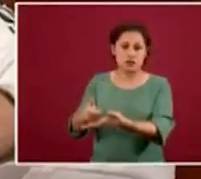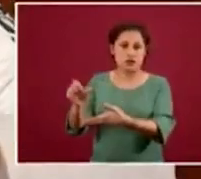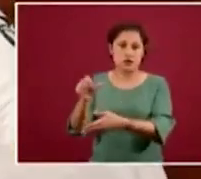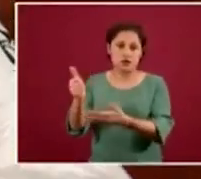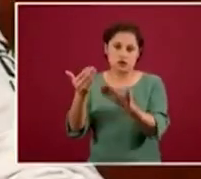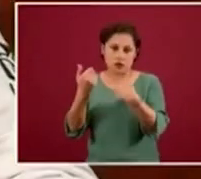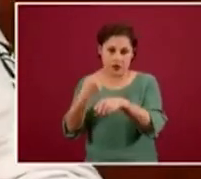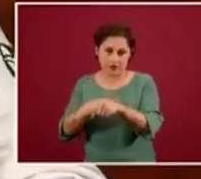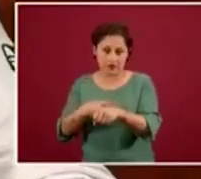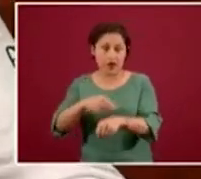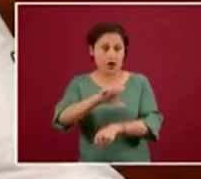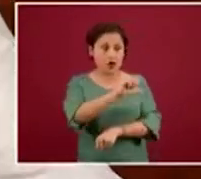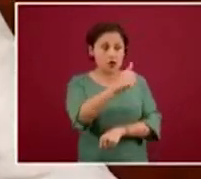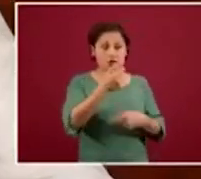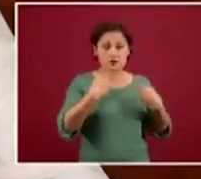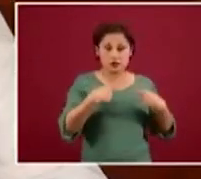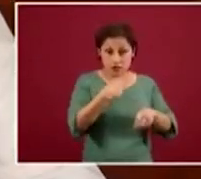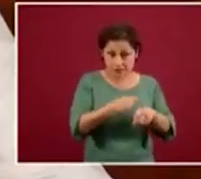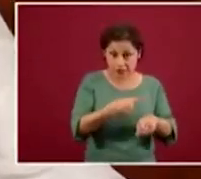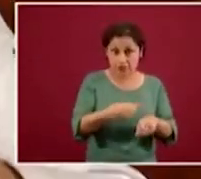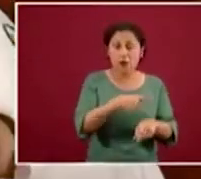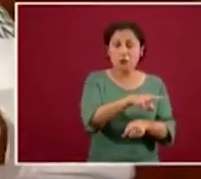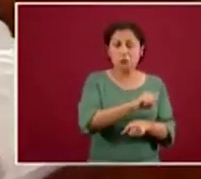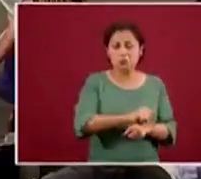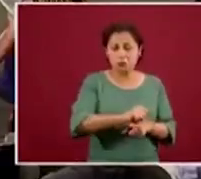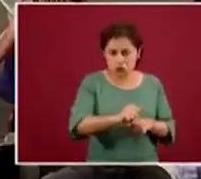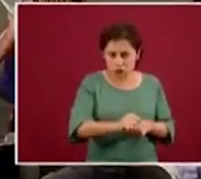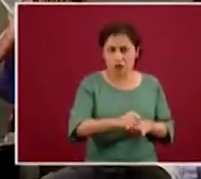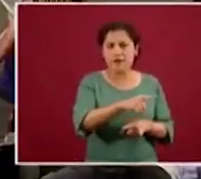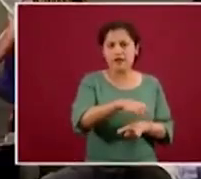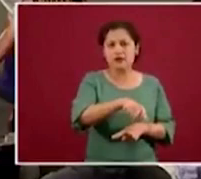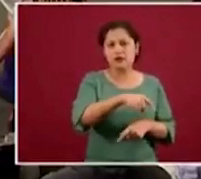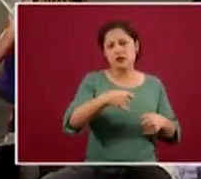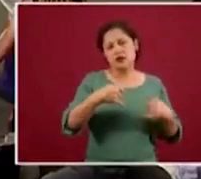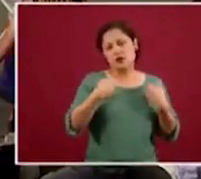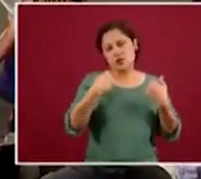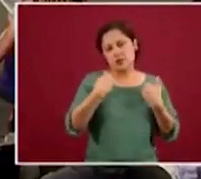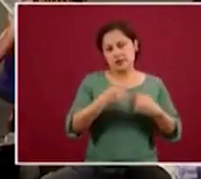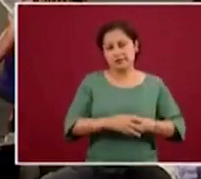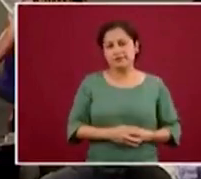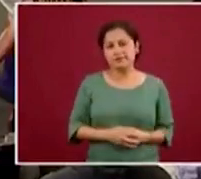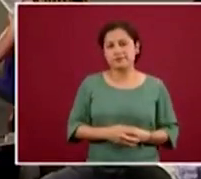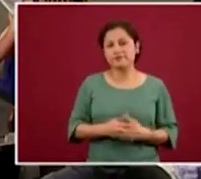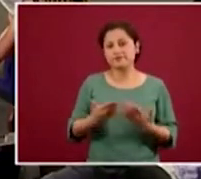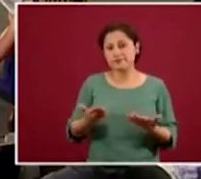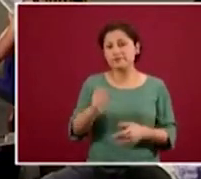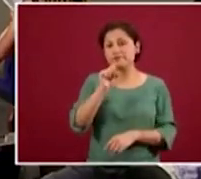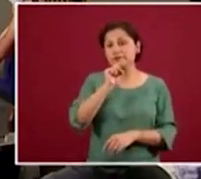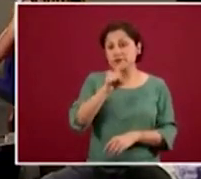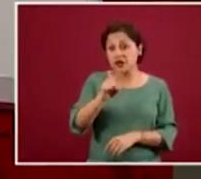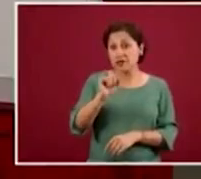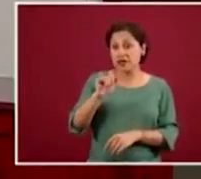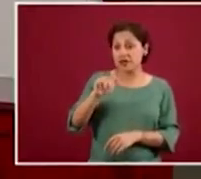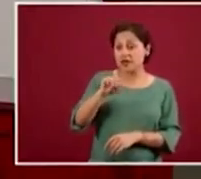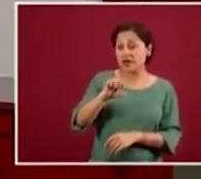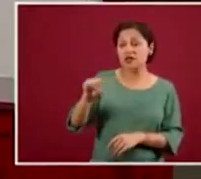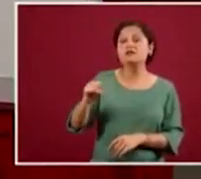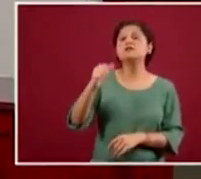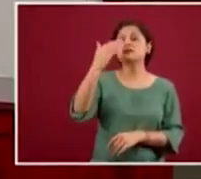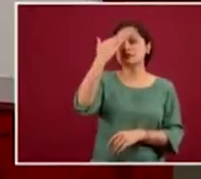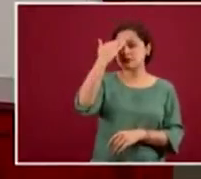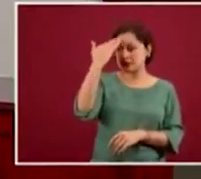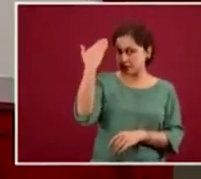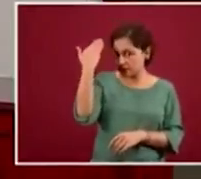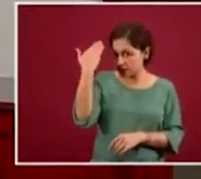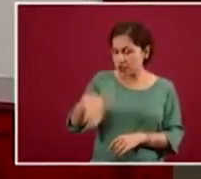reconociendo este alto riesgo que tienen los trabajadores de la salud en el imms vamos a reconocer